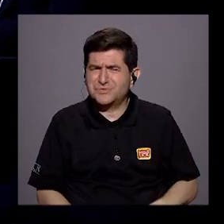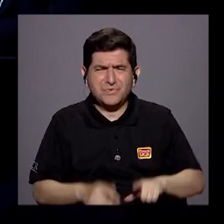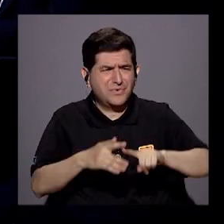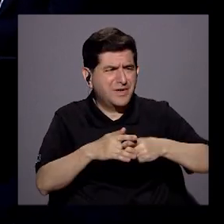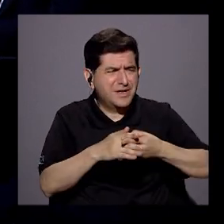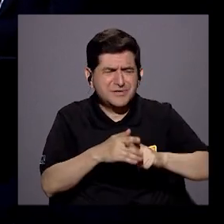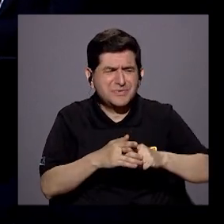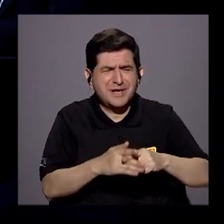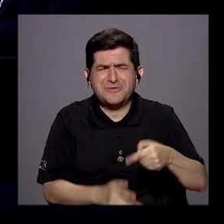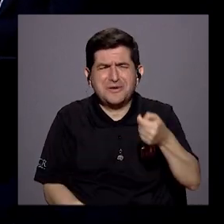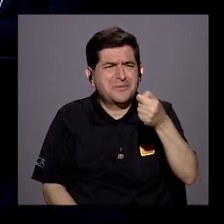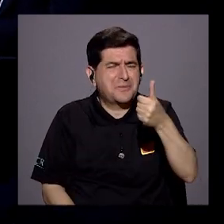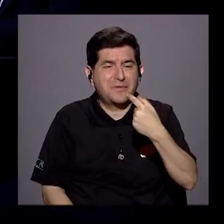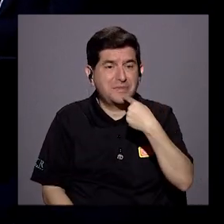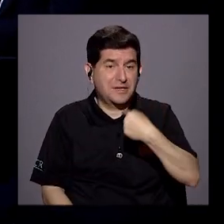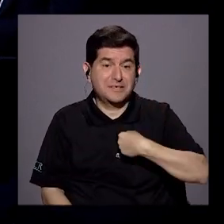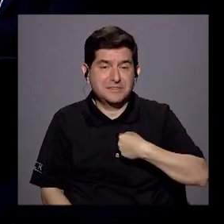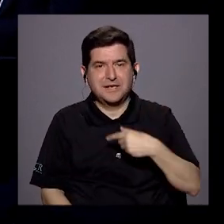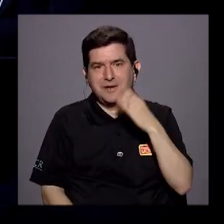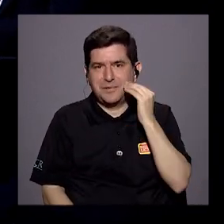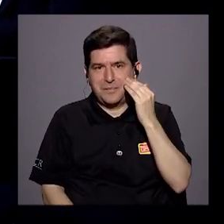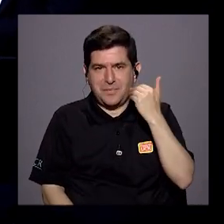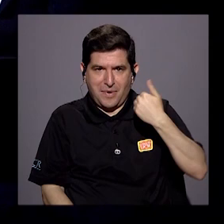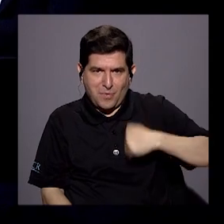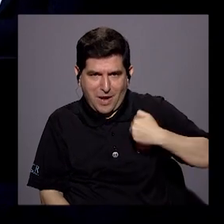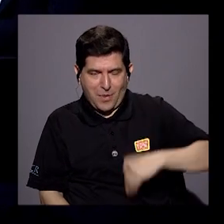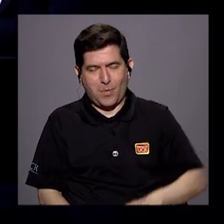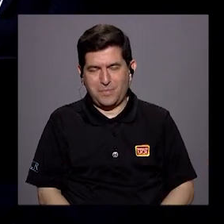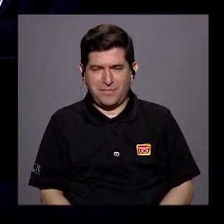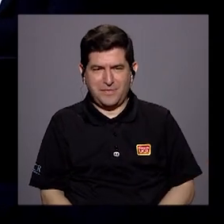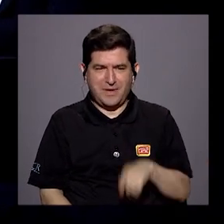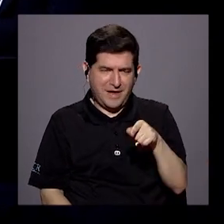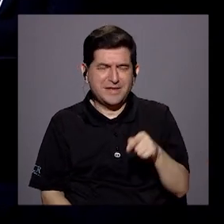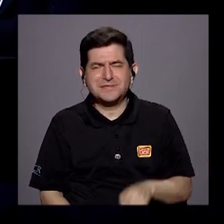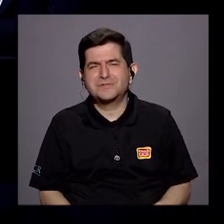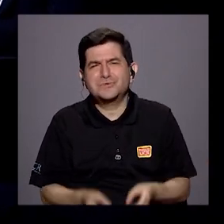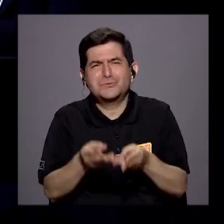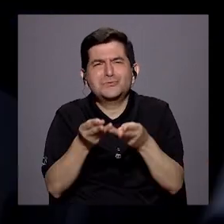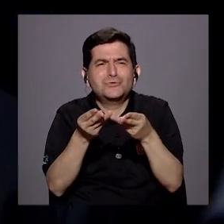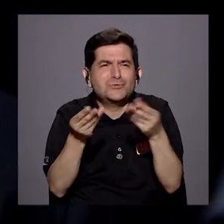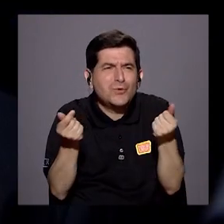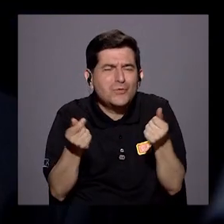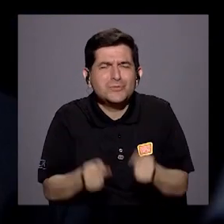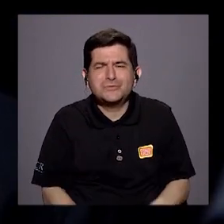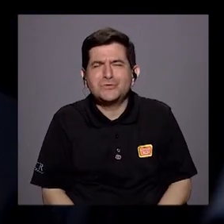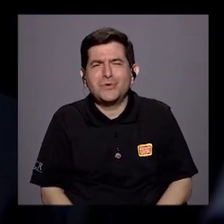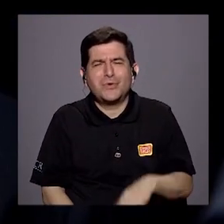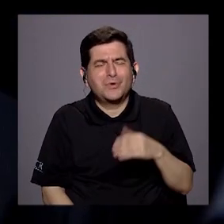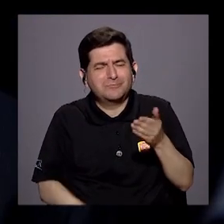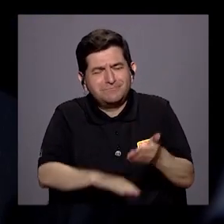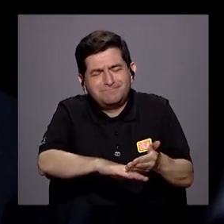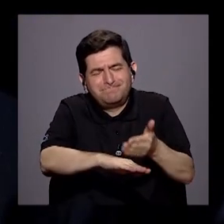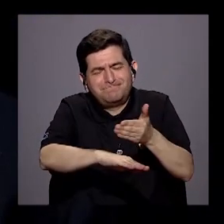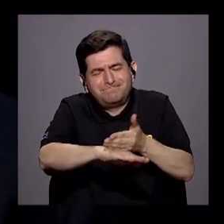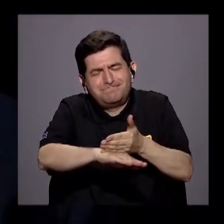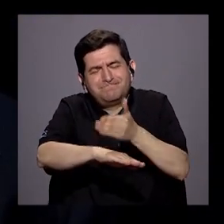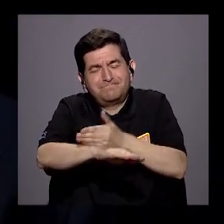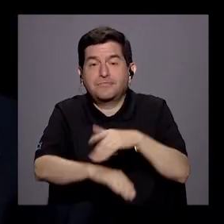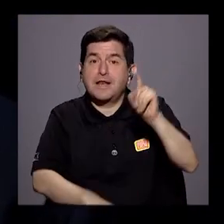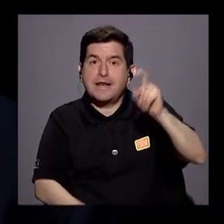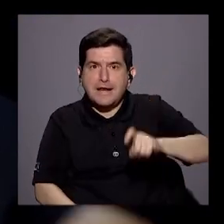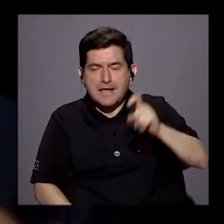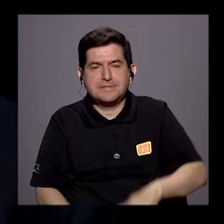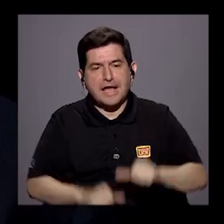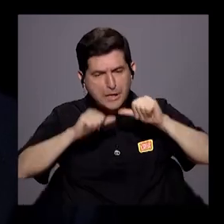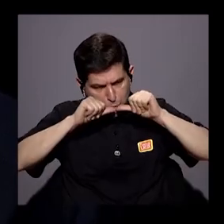medio palo como decía mi abuelo si es sobre todo un remedio muy paulatino va a